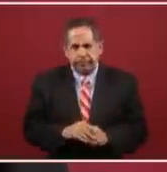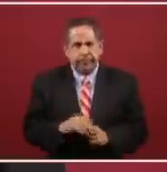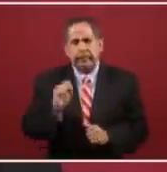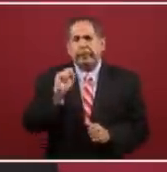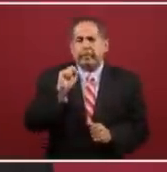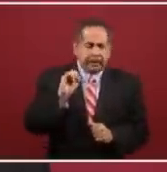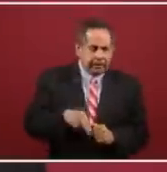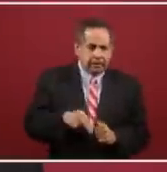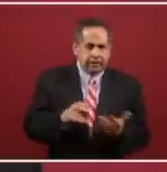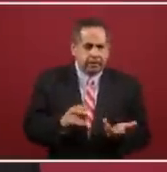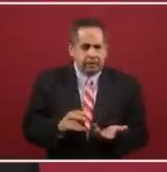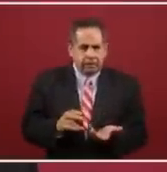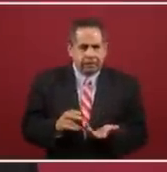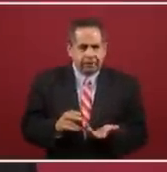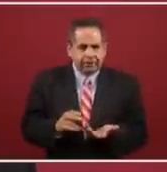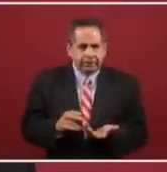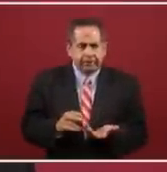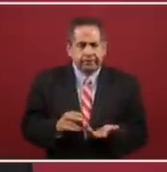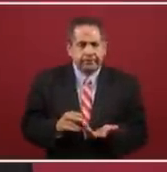sin